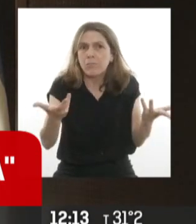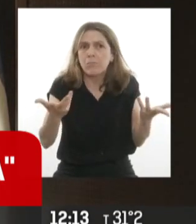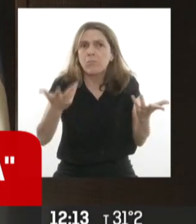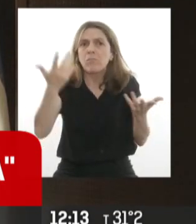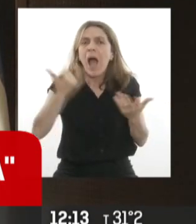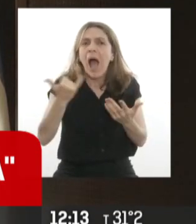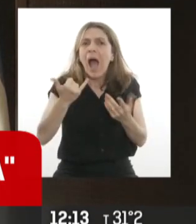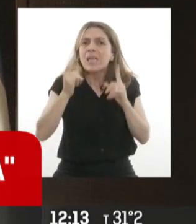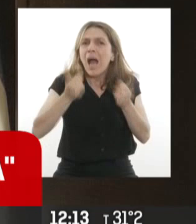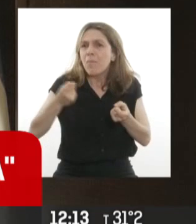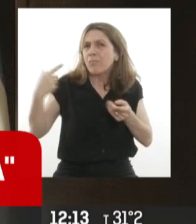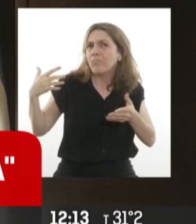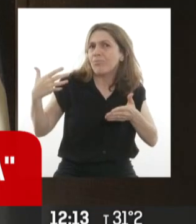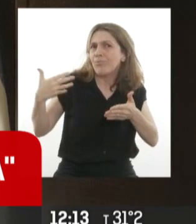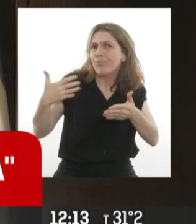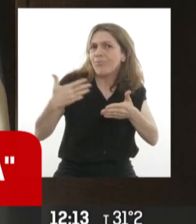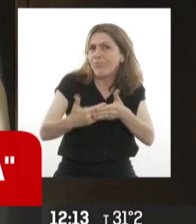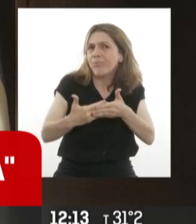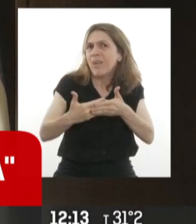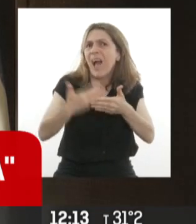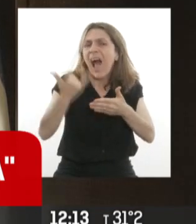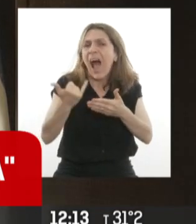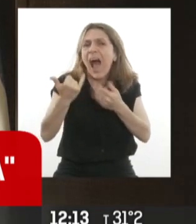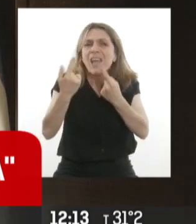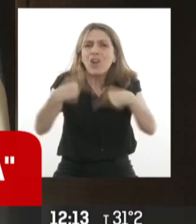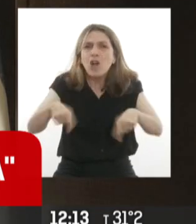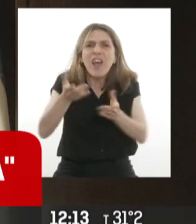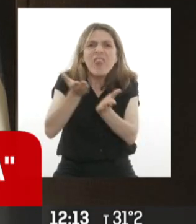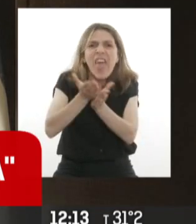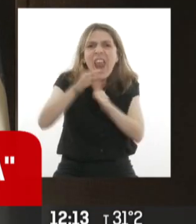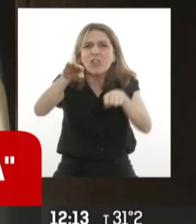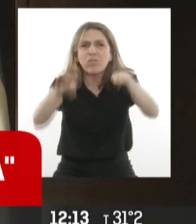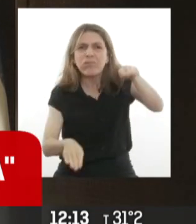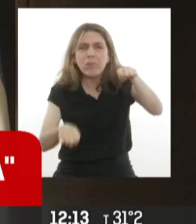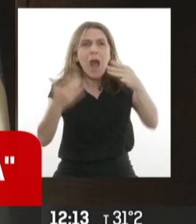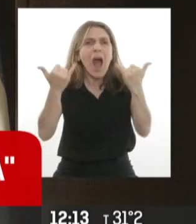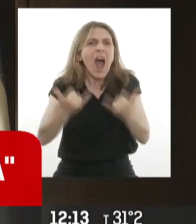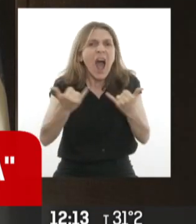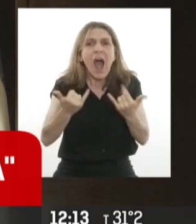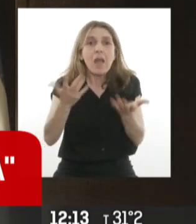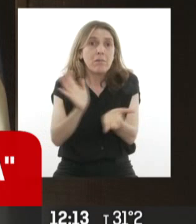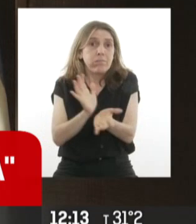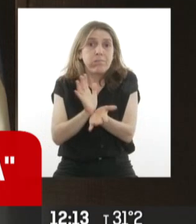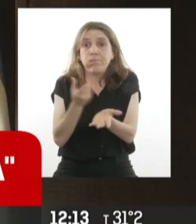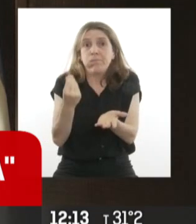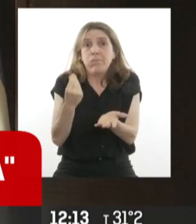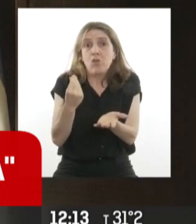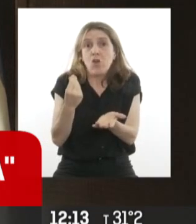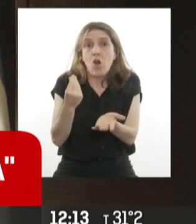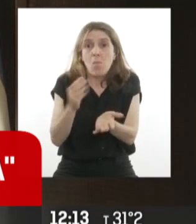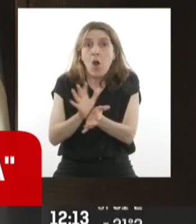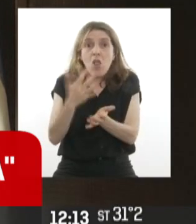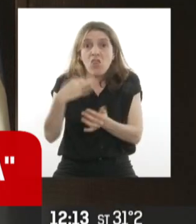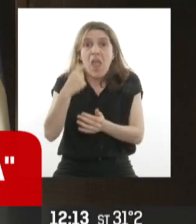las condiciones injustas y desiguales a partir de las cuales se pretende que el mérito se haga